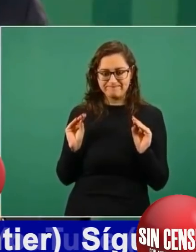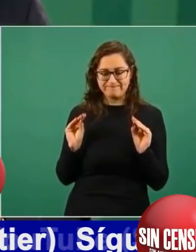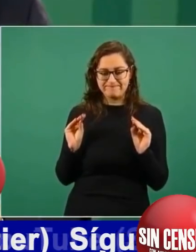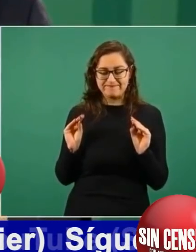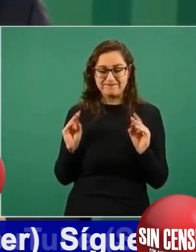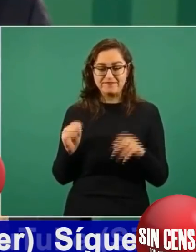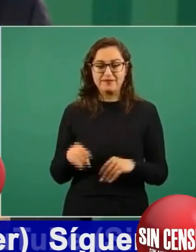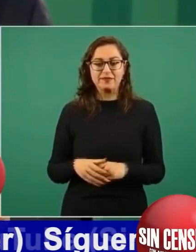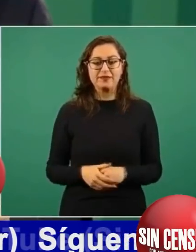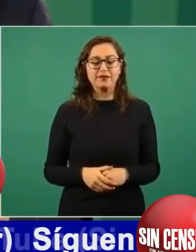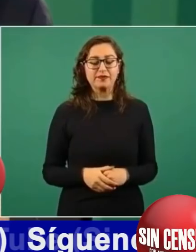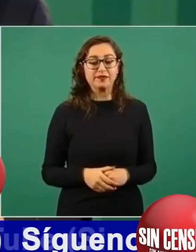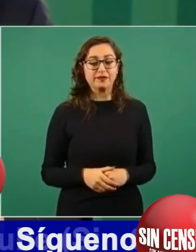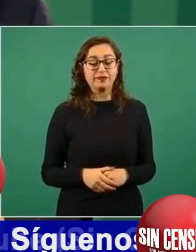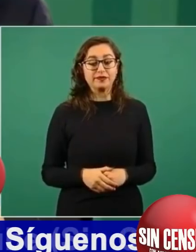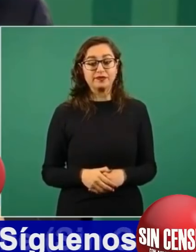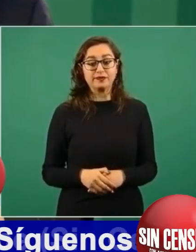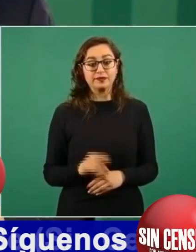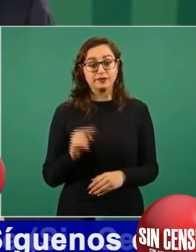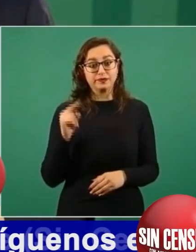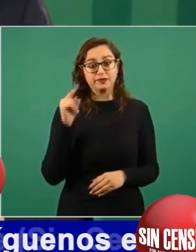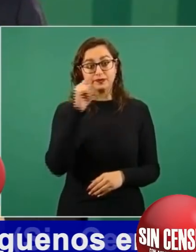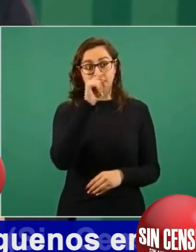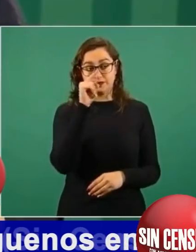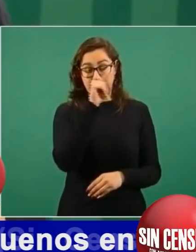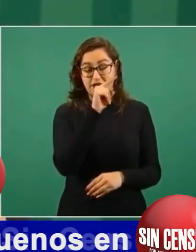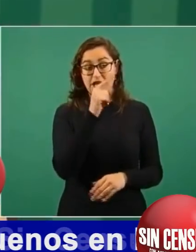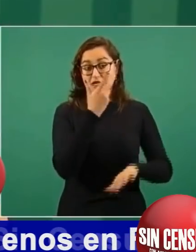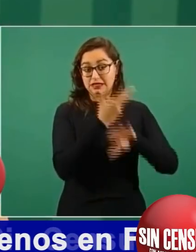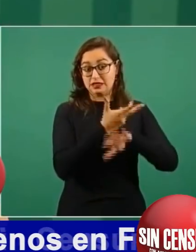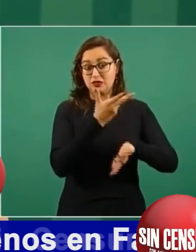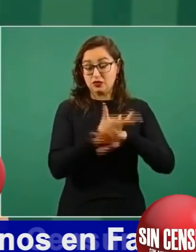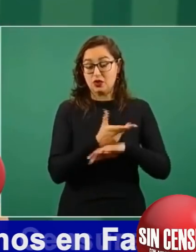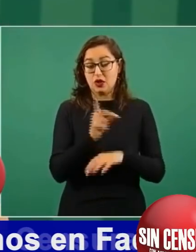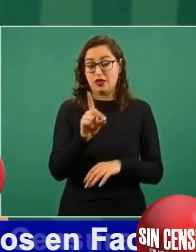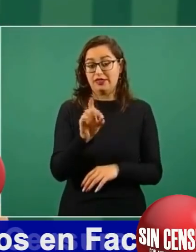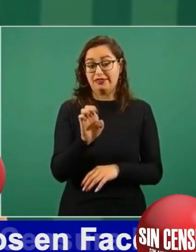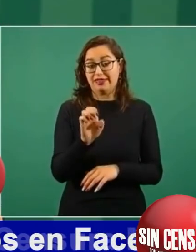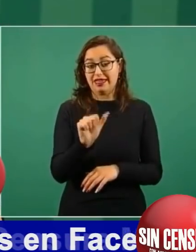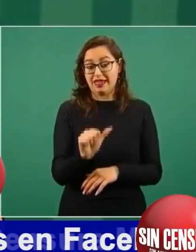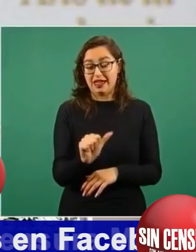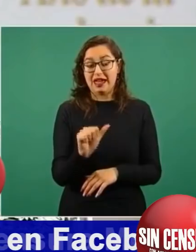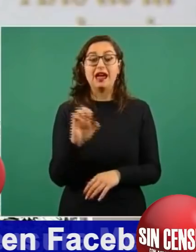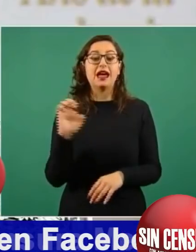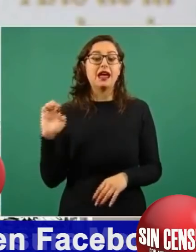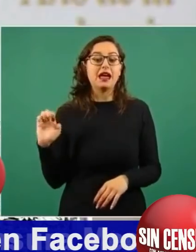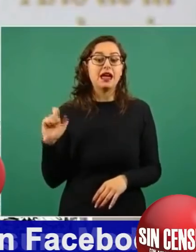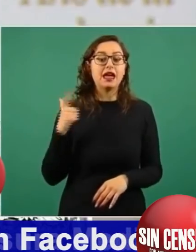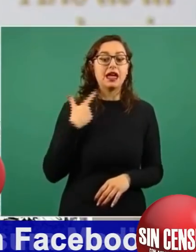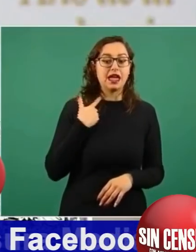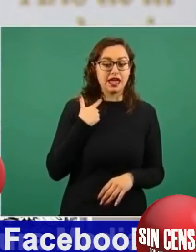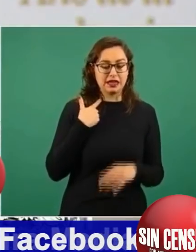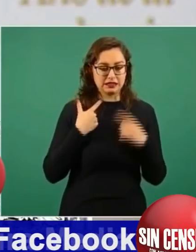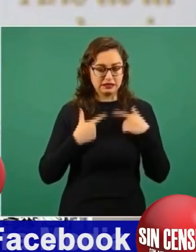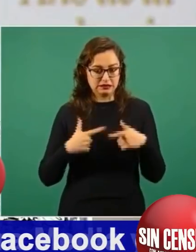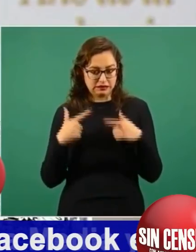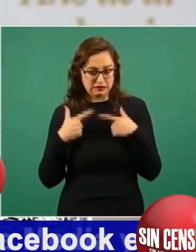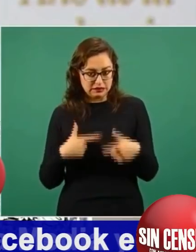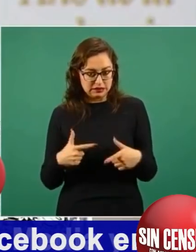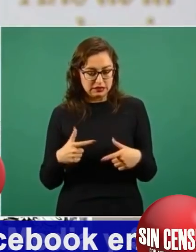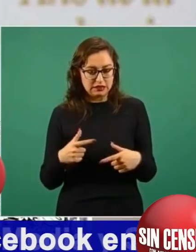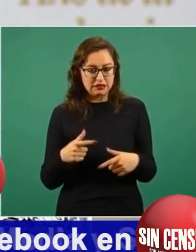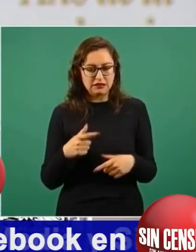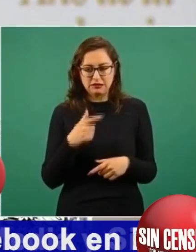Un agente de la DEA, un exagente que tiene